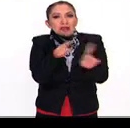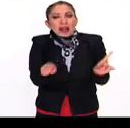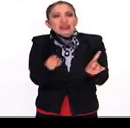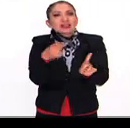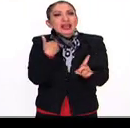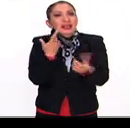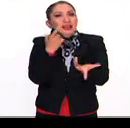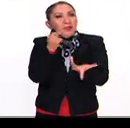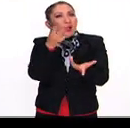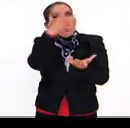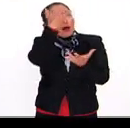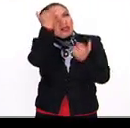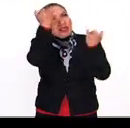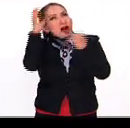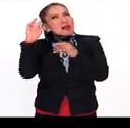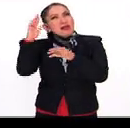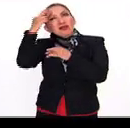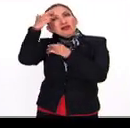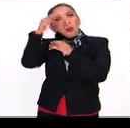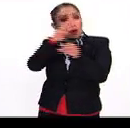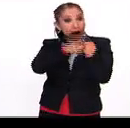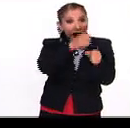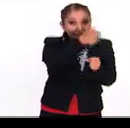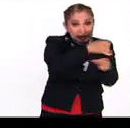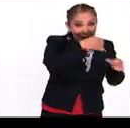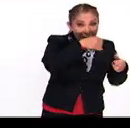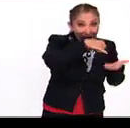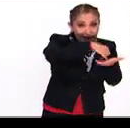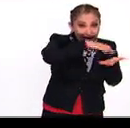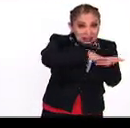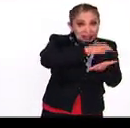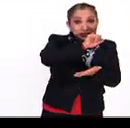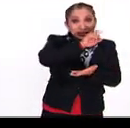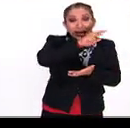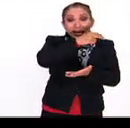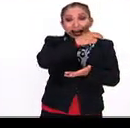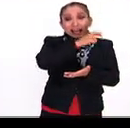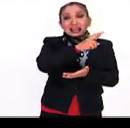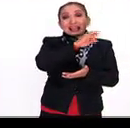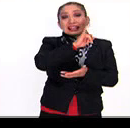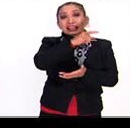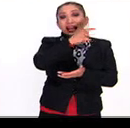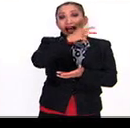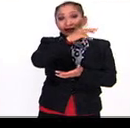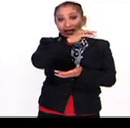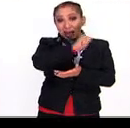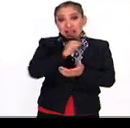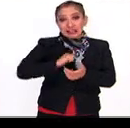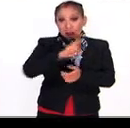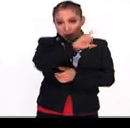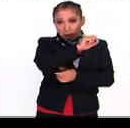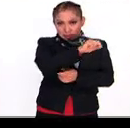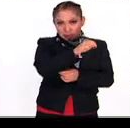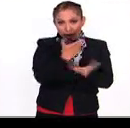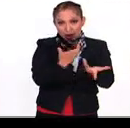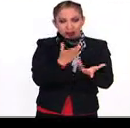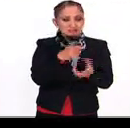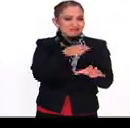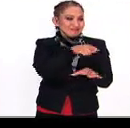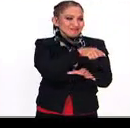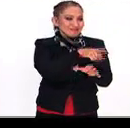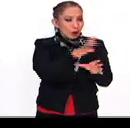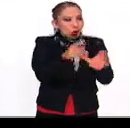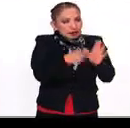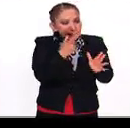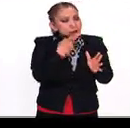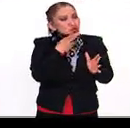vocación poética que no le eran naturales. La serigrafía, sobre todo en el siglo XX, y por eso el pop